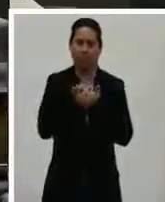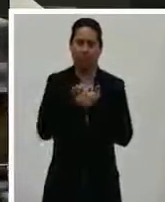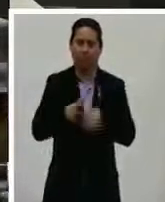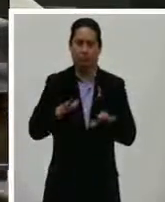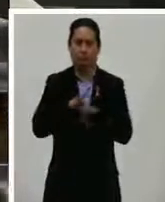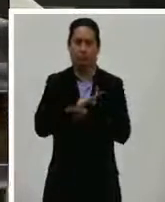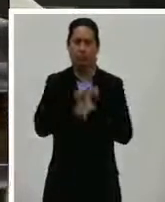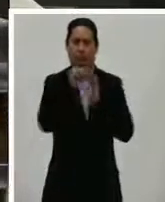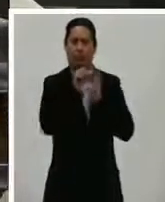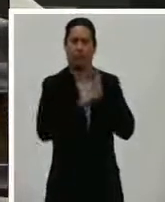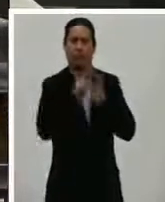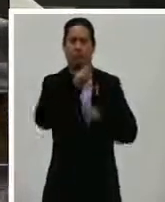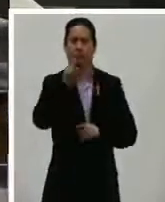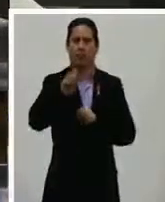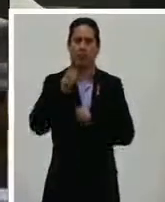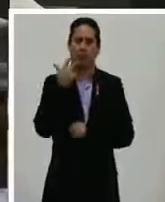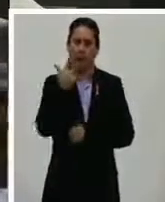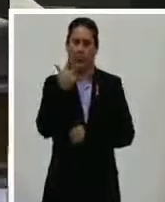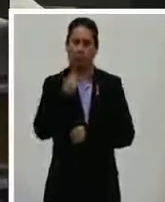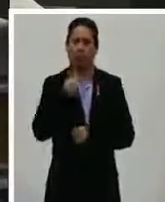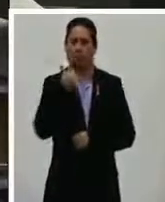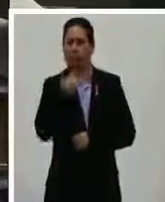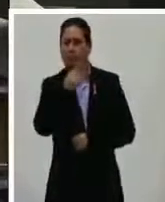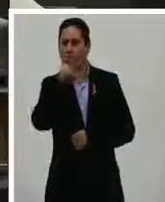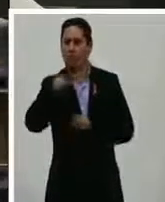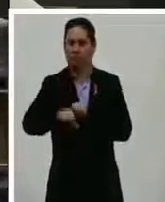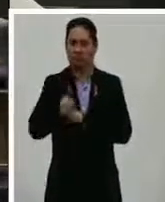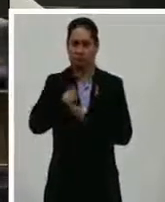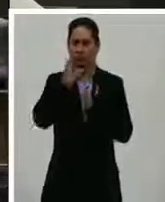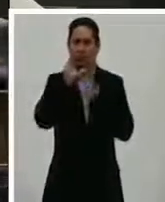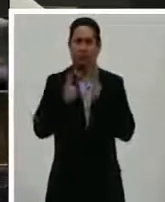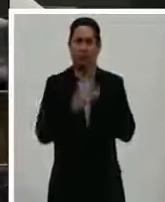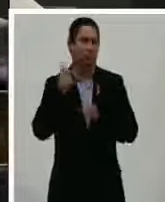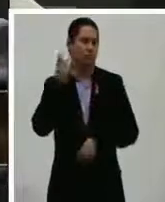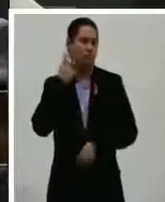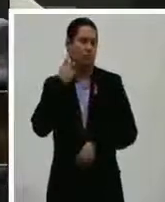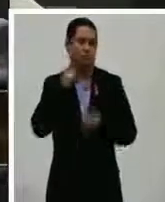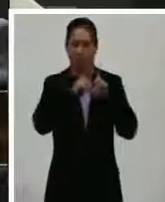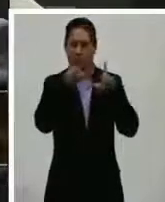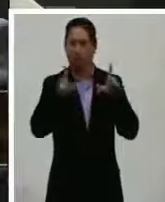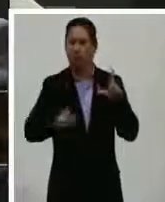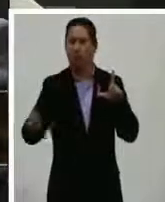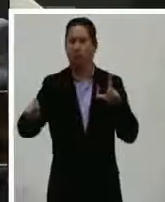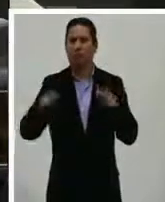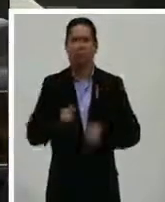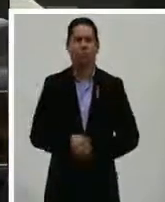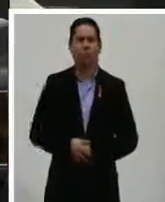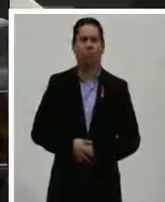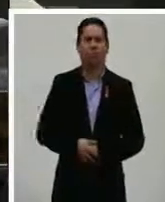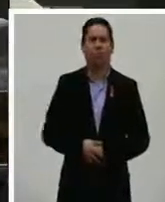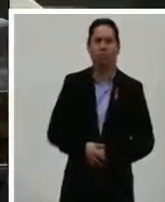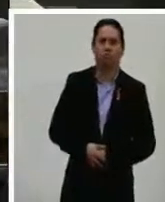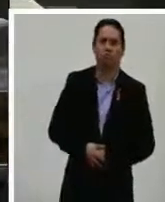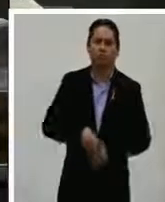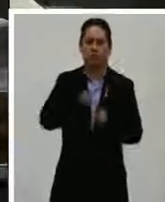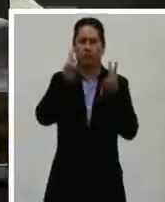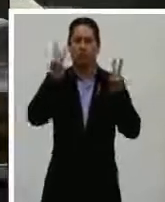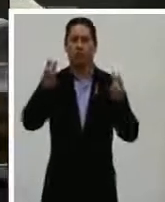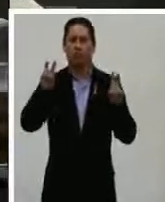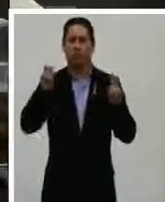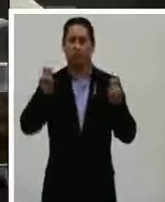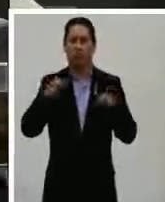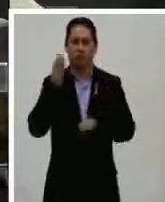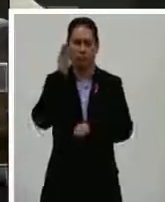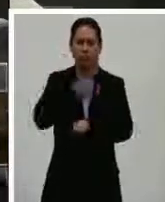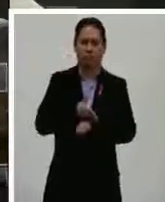el que se reforman los artículos 108 y 111 de la constitución política de los estados unidos mexicanos en materia de